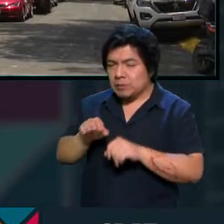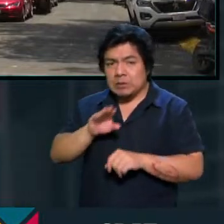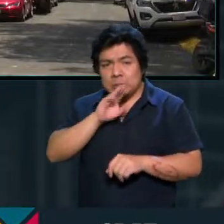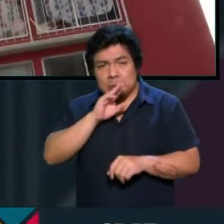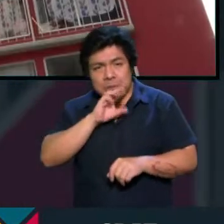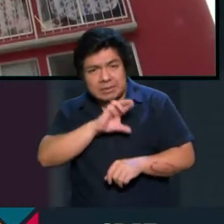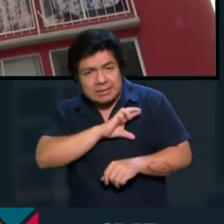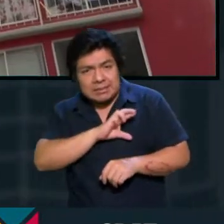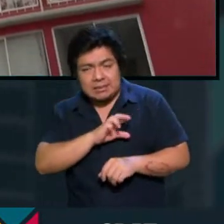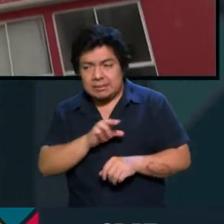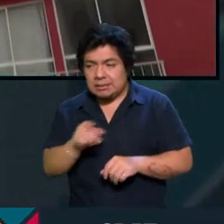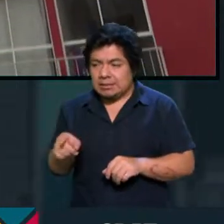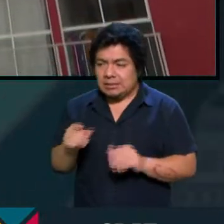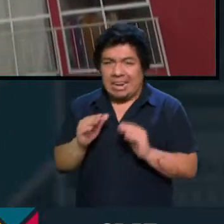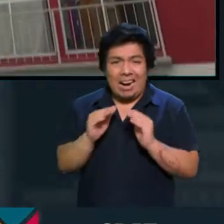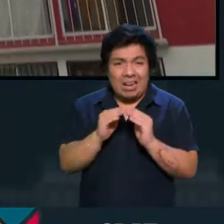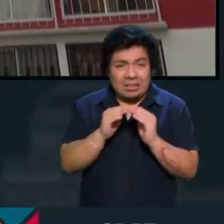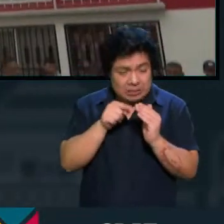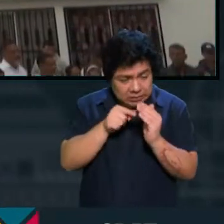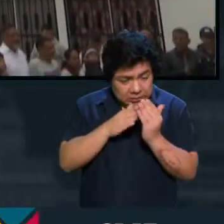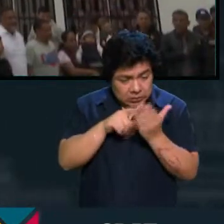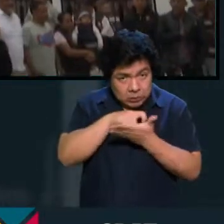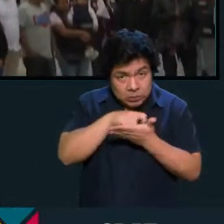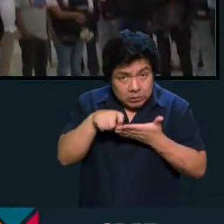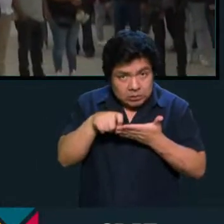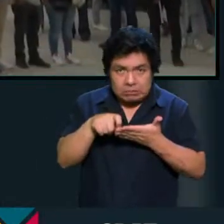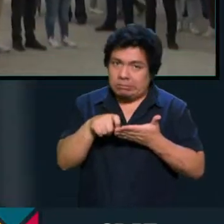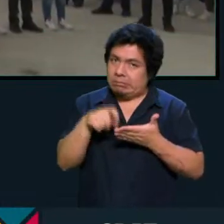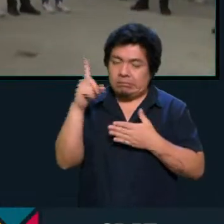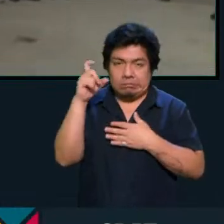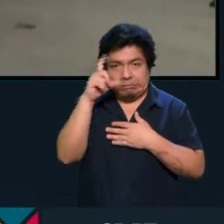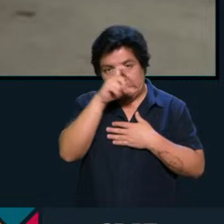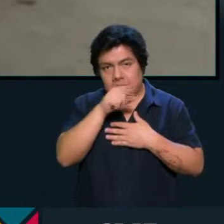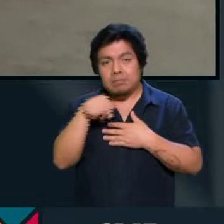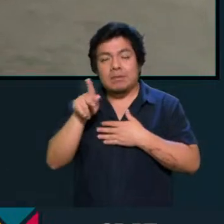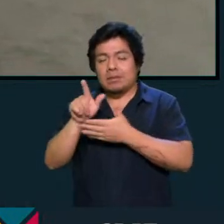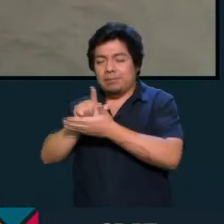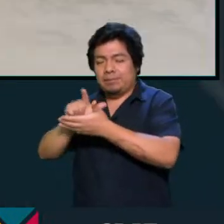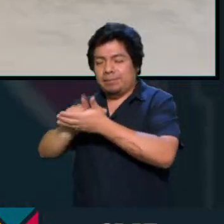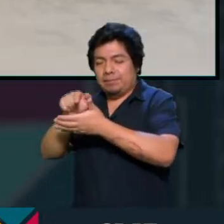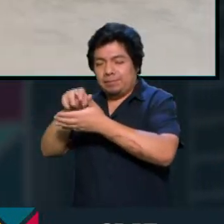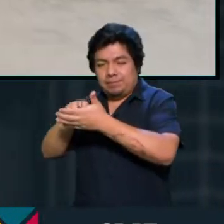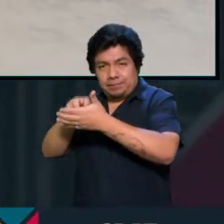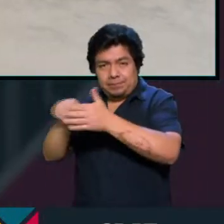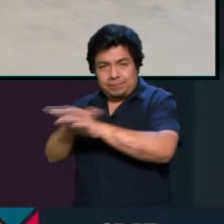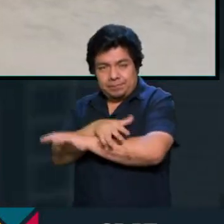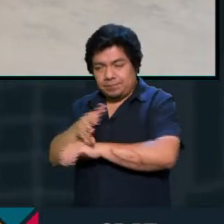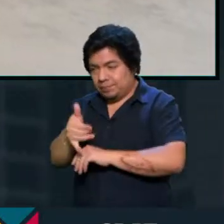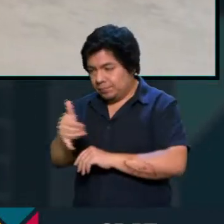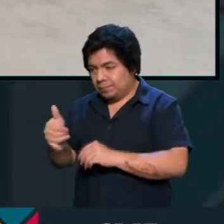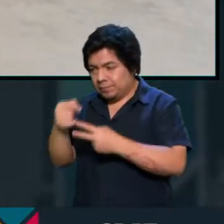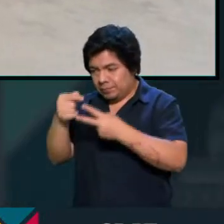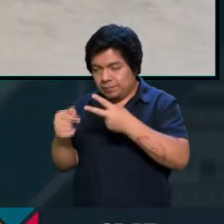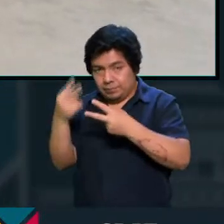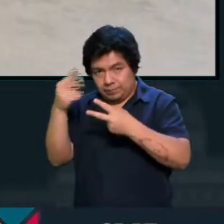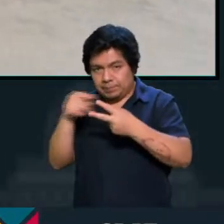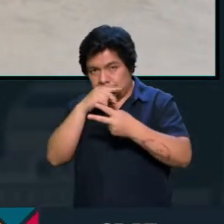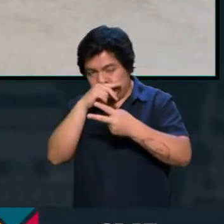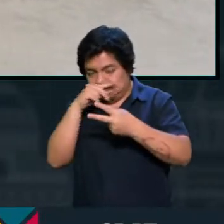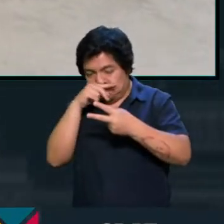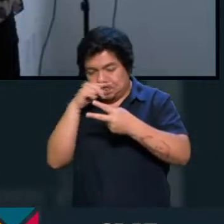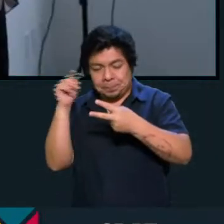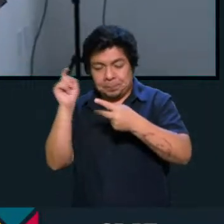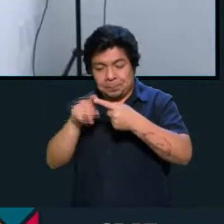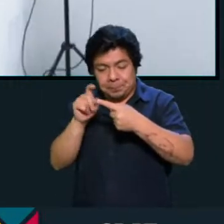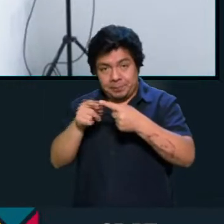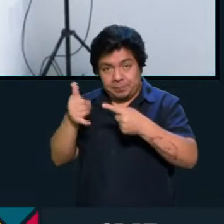solteras, acceder a una vivienda. Y esta reforma lo que hace son dos cosas. Primero, facilita o permite que el Infonavit,